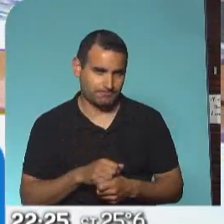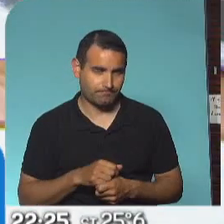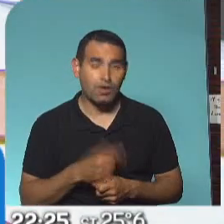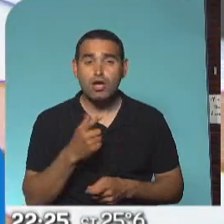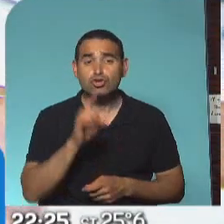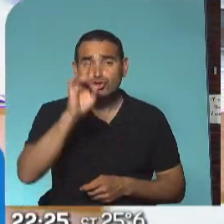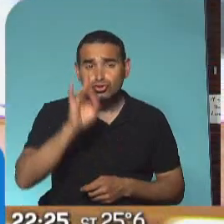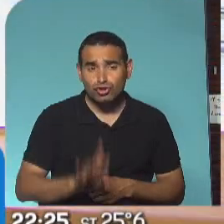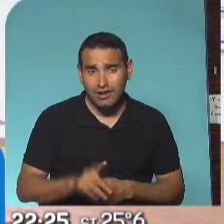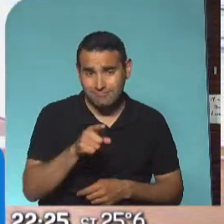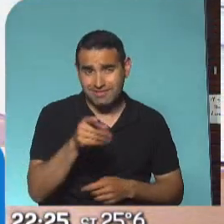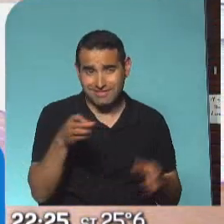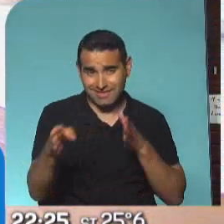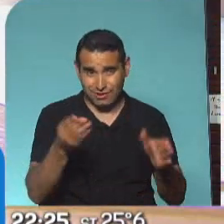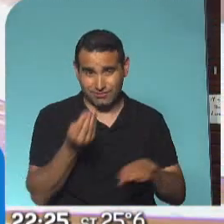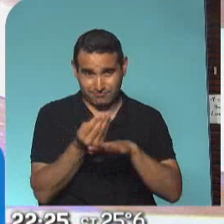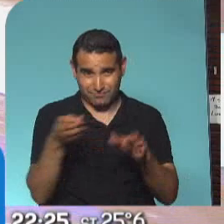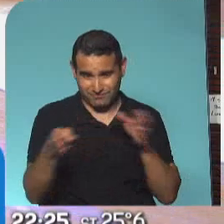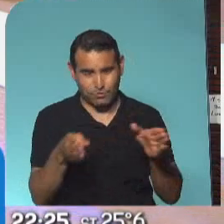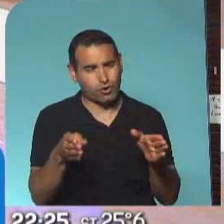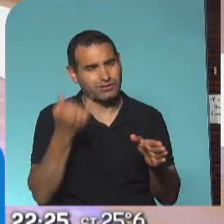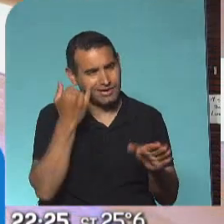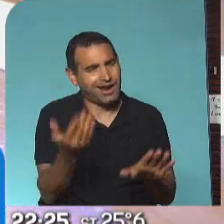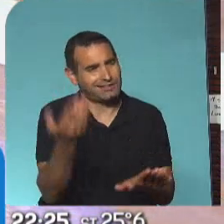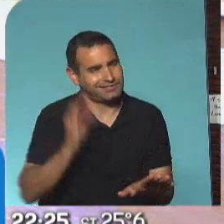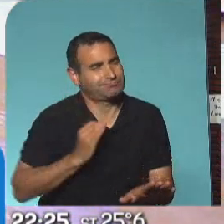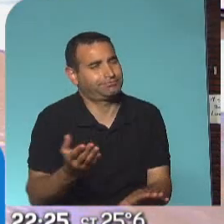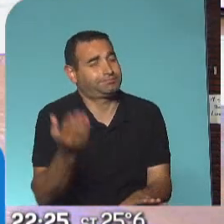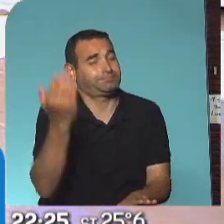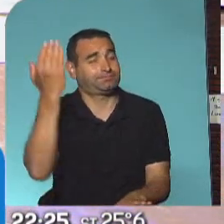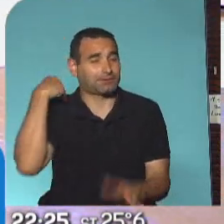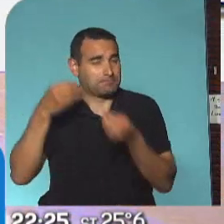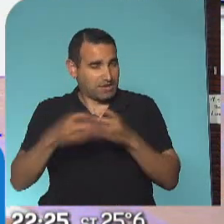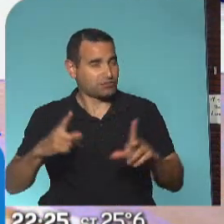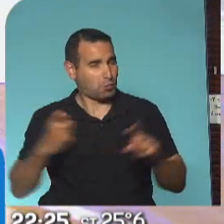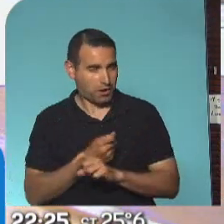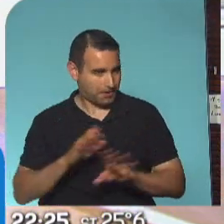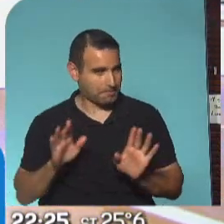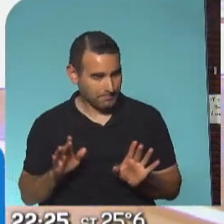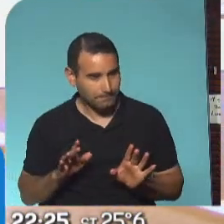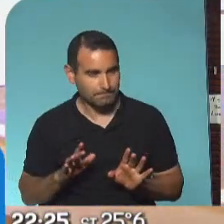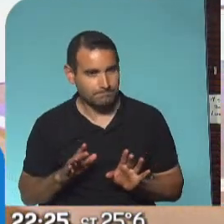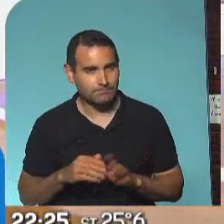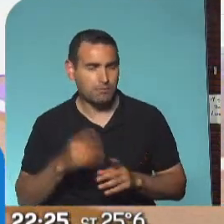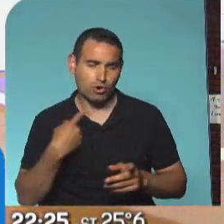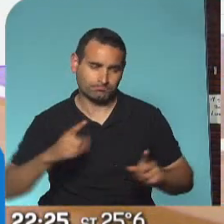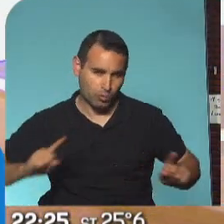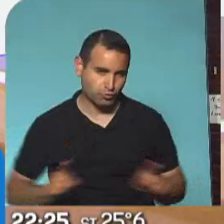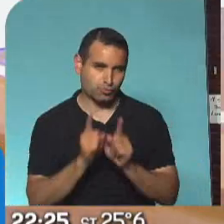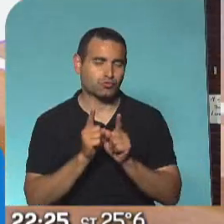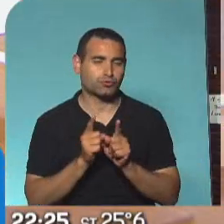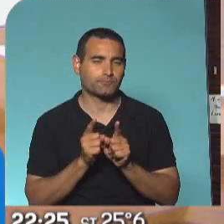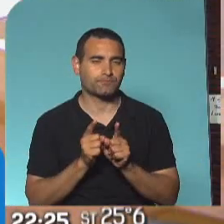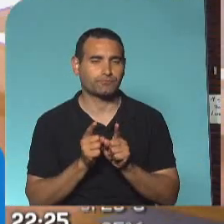es solamente de este breve periodo, tiene antecedentes de más larga data. Y digo, para sintetizar un poco